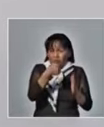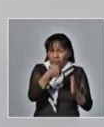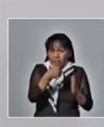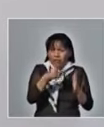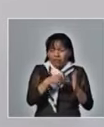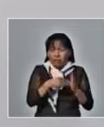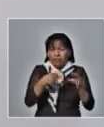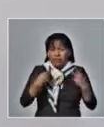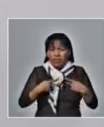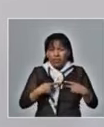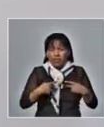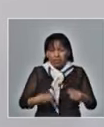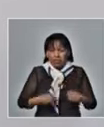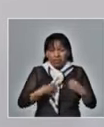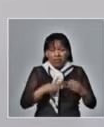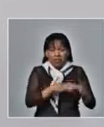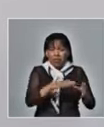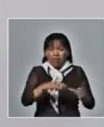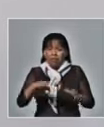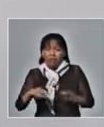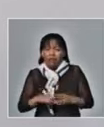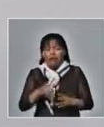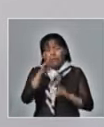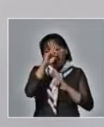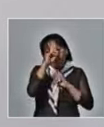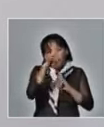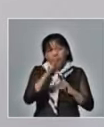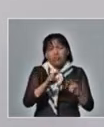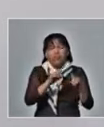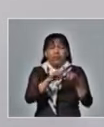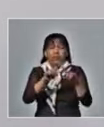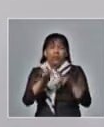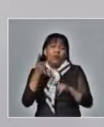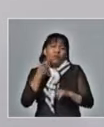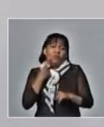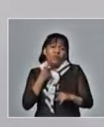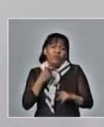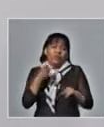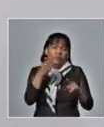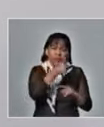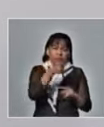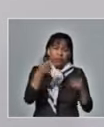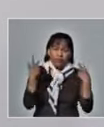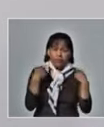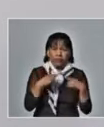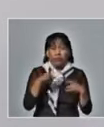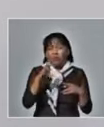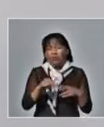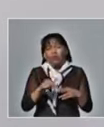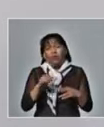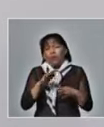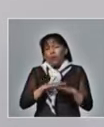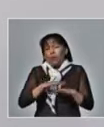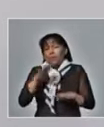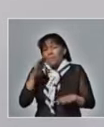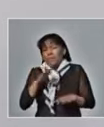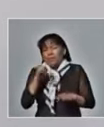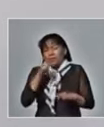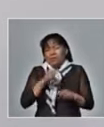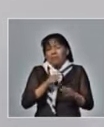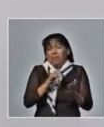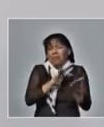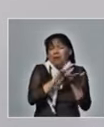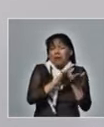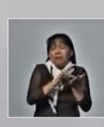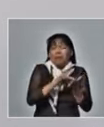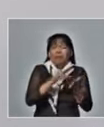educación a todo nuestro estado. Respeto a la diversidad política de los maestros, no más presiones para apoyar a un partido, sino